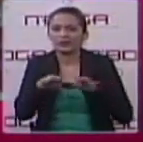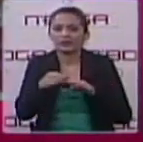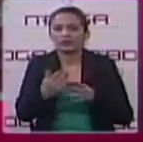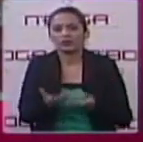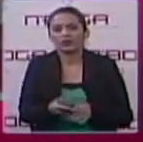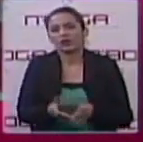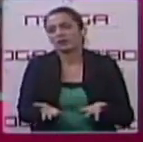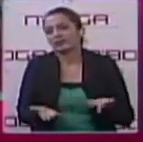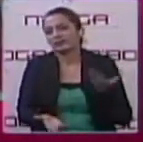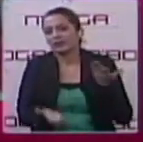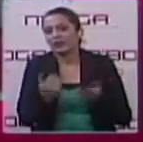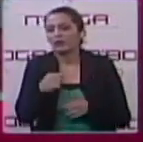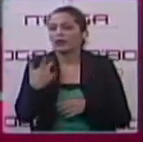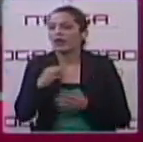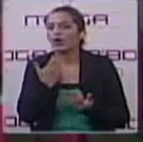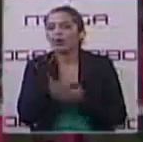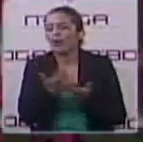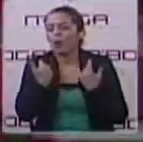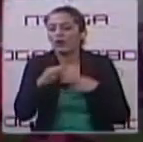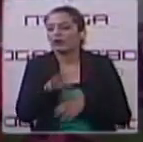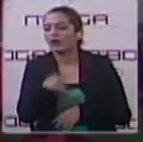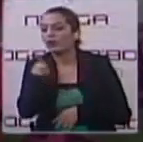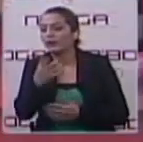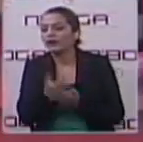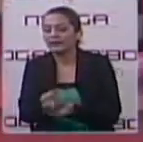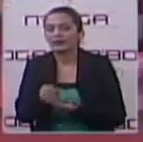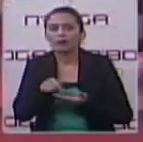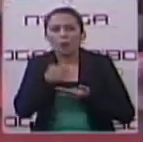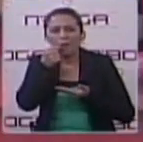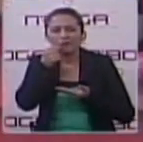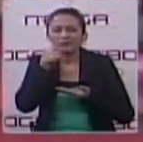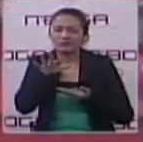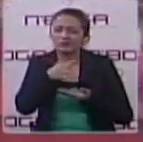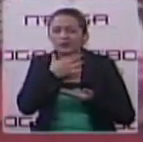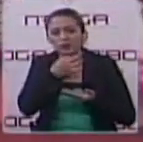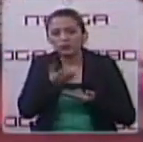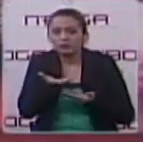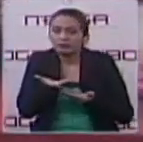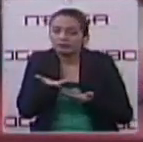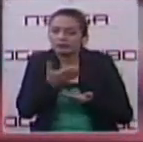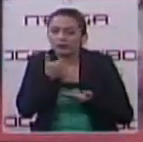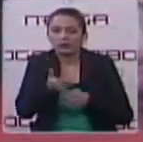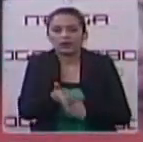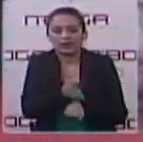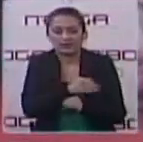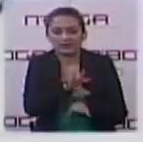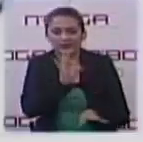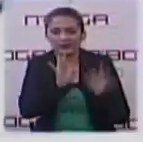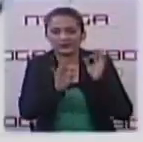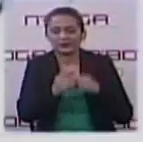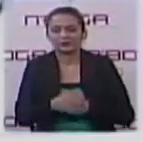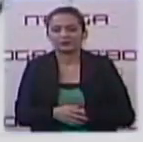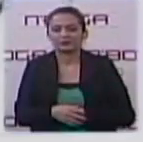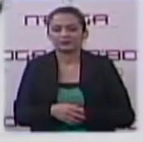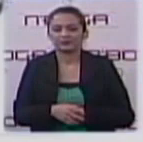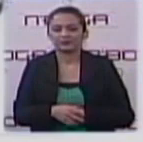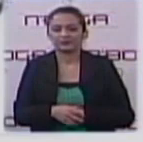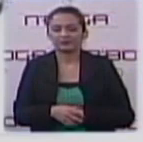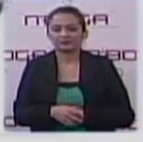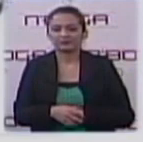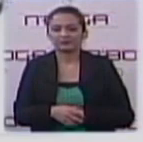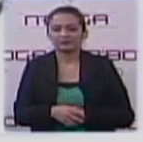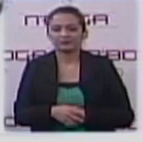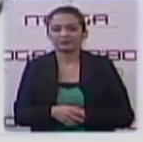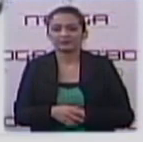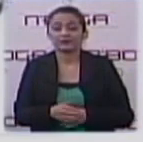sorpresa sino que escoja exactamente lo que le gusta Qué fue lo más difícil Al momento de emprender Adriana eh yo creo que